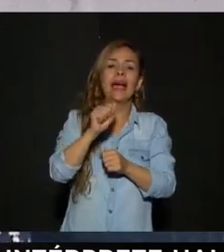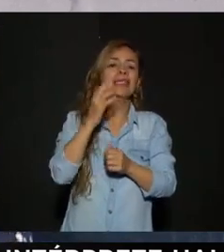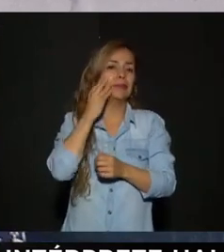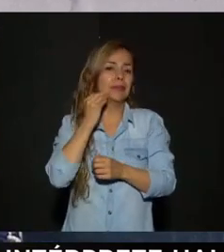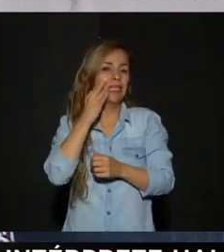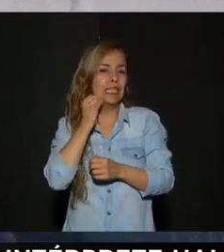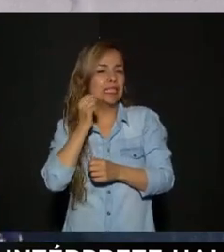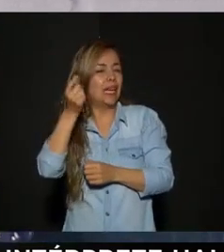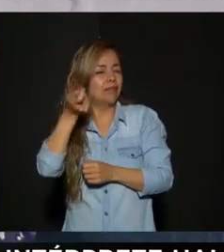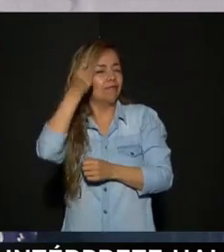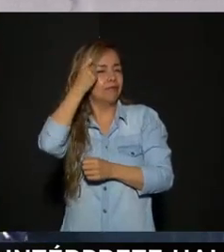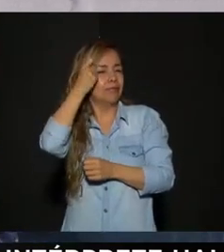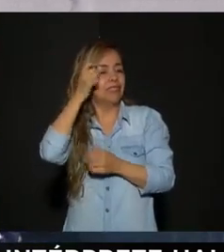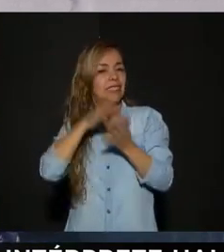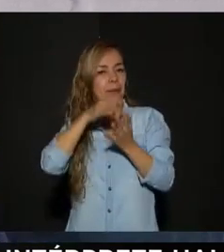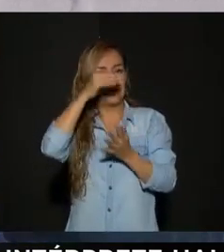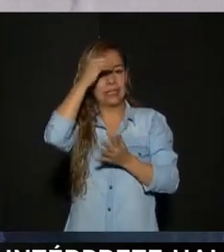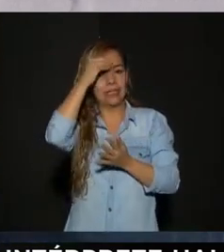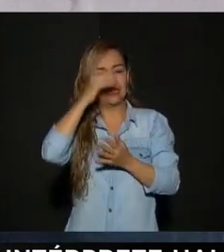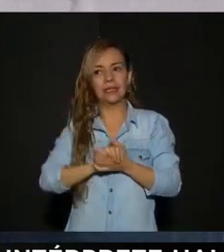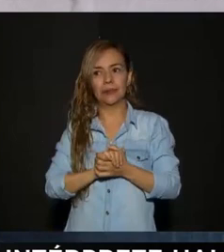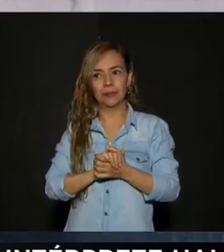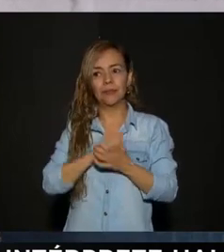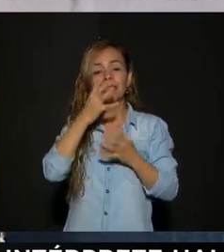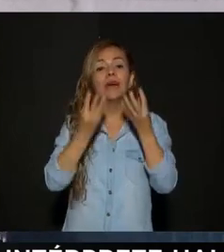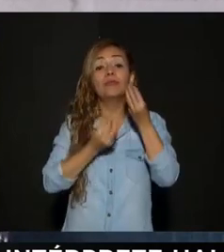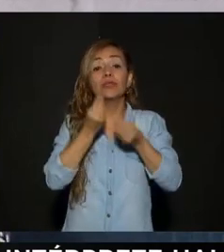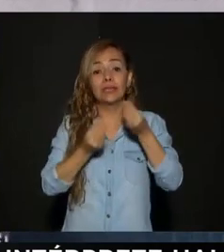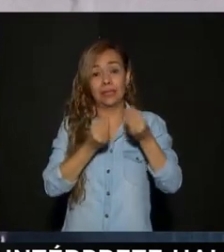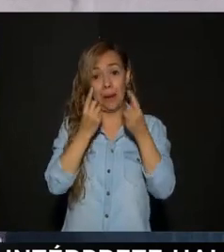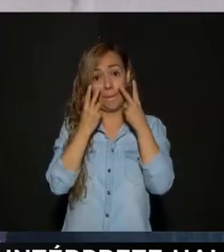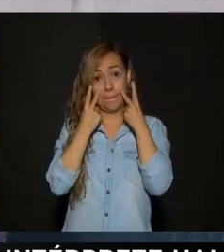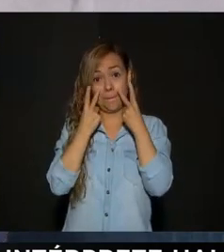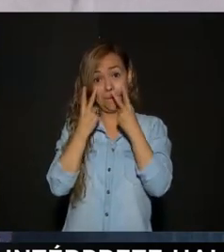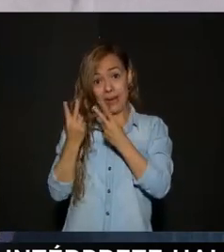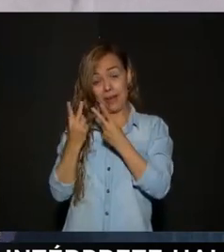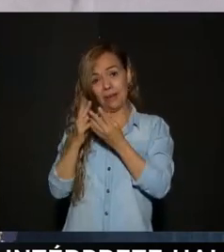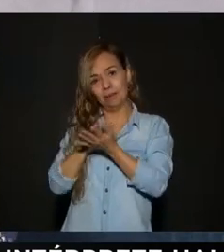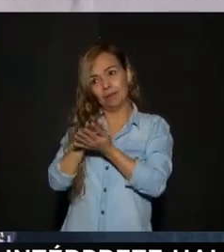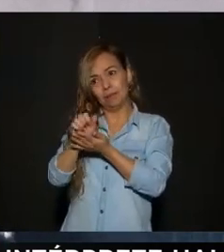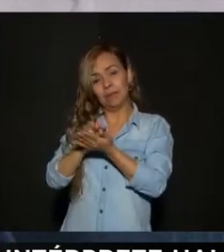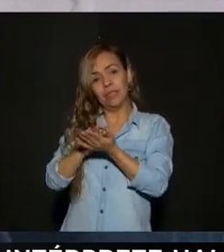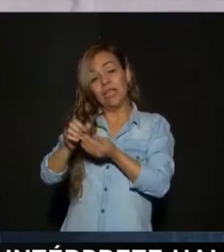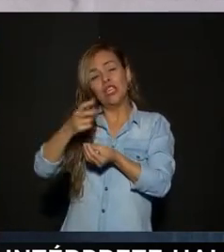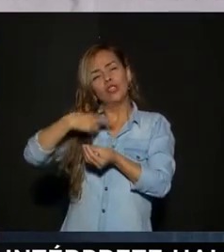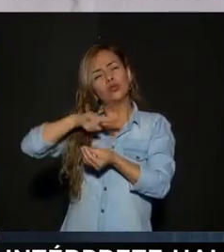De aprendizaje, Emma. Ah, ok. Entonces, mira lo que vamos a hacer con esto. Si retrocediéramos en el tiempo,